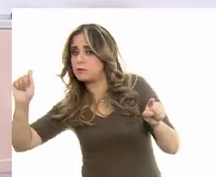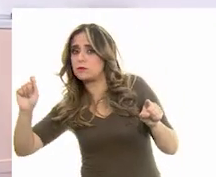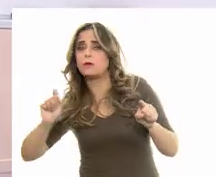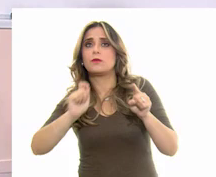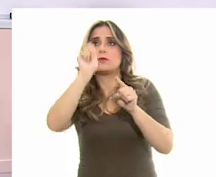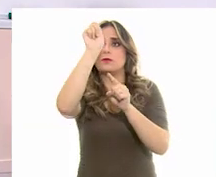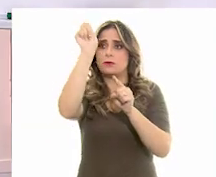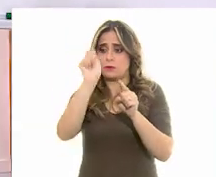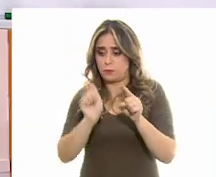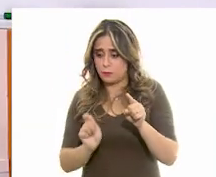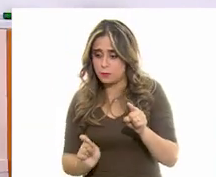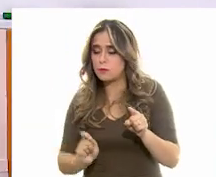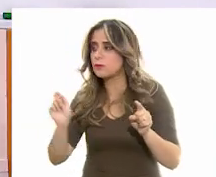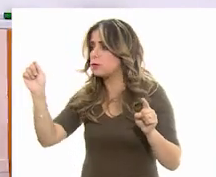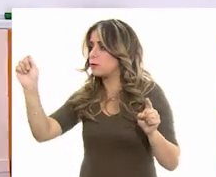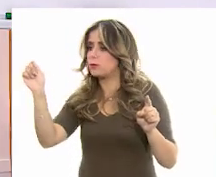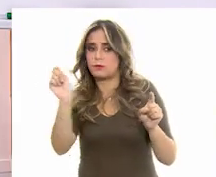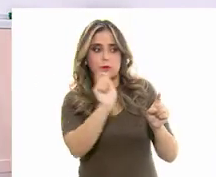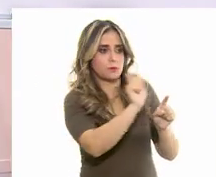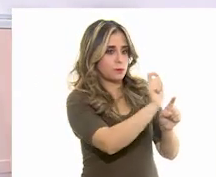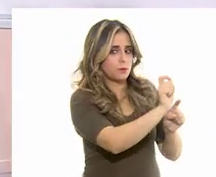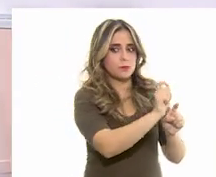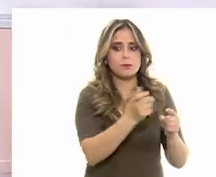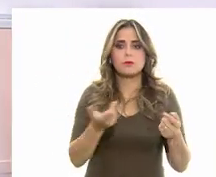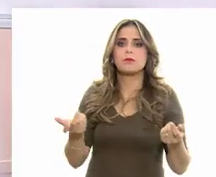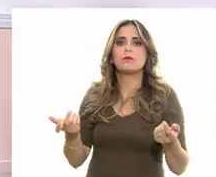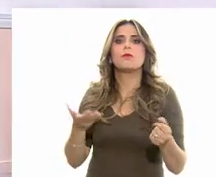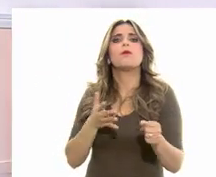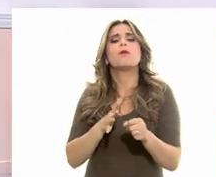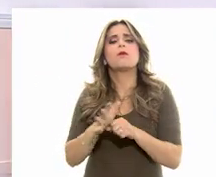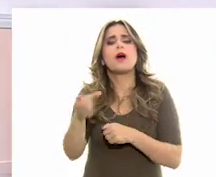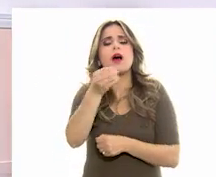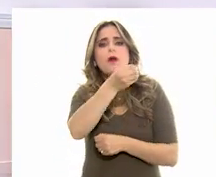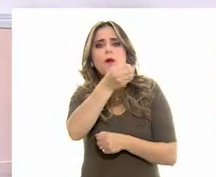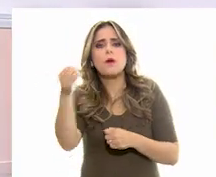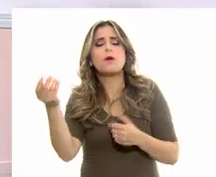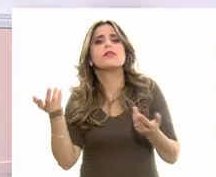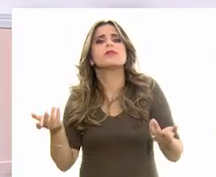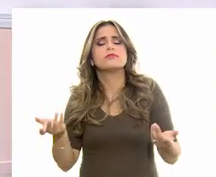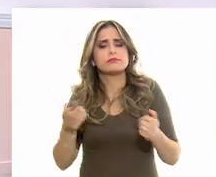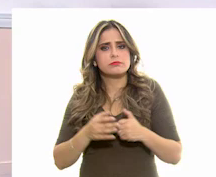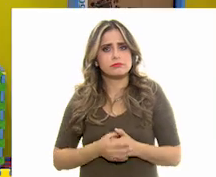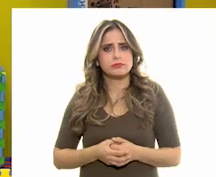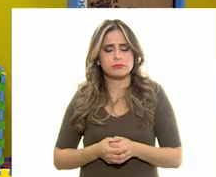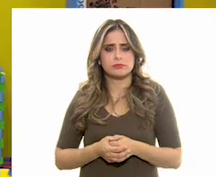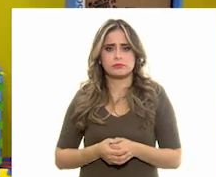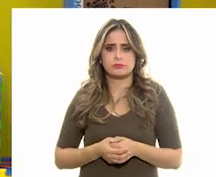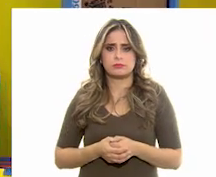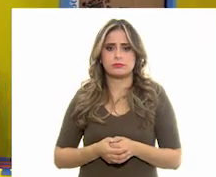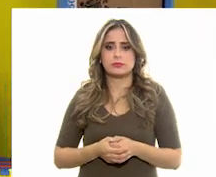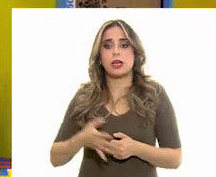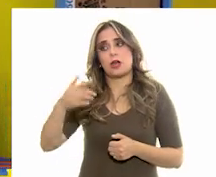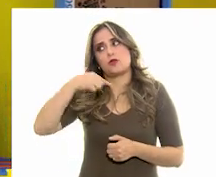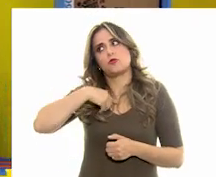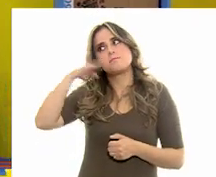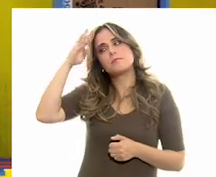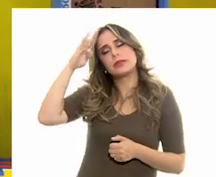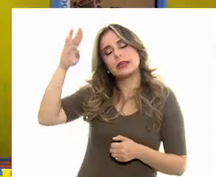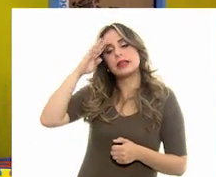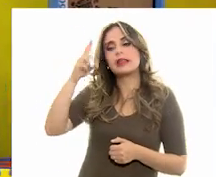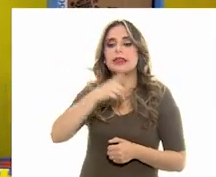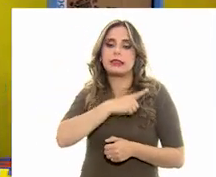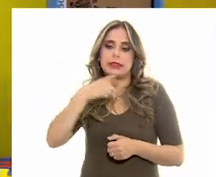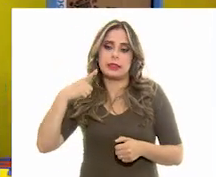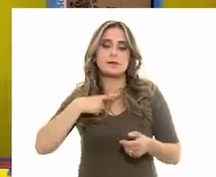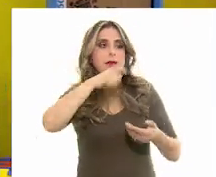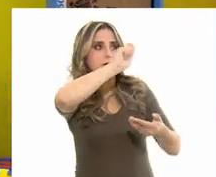a abajo o de derecha a izquierda? ¿De dónde o cómo empezamos a escribir? Yo creo que tenemos que empezar